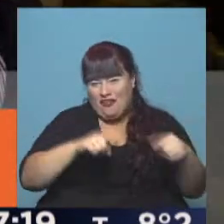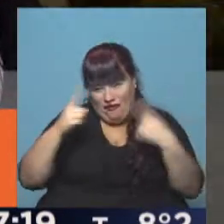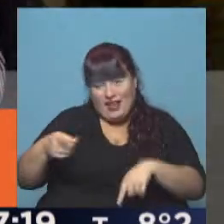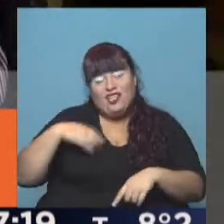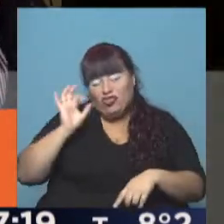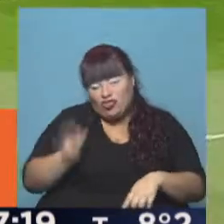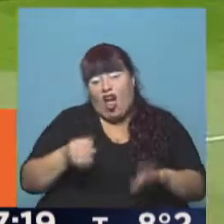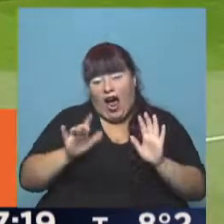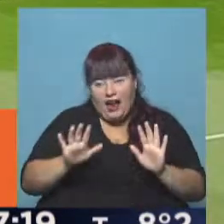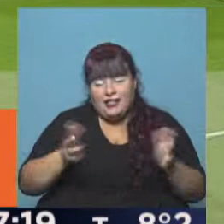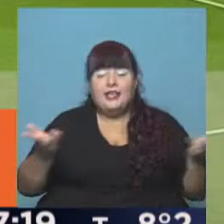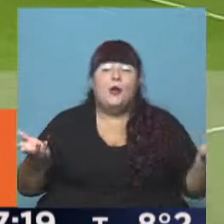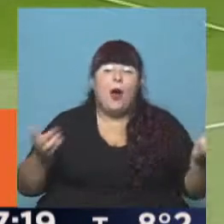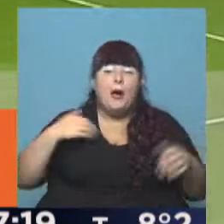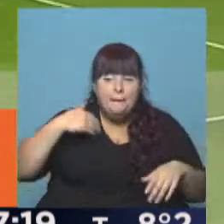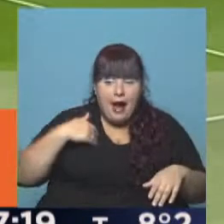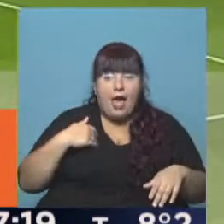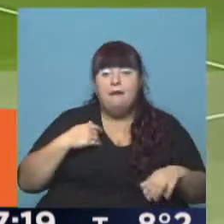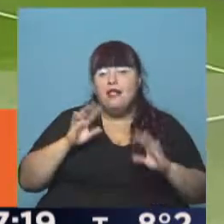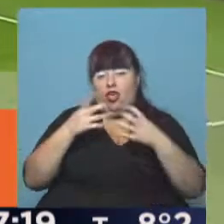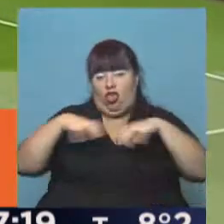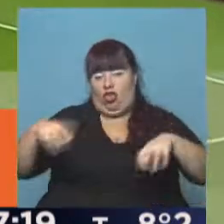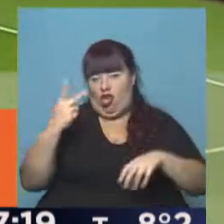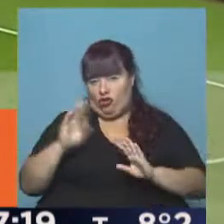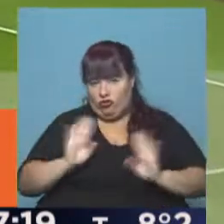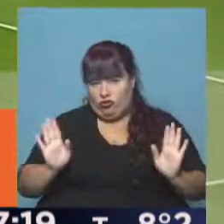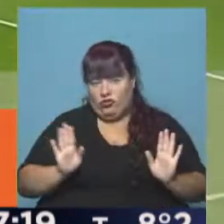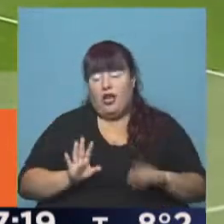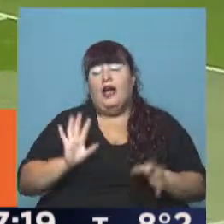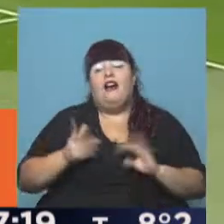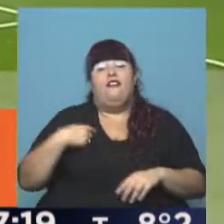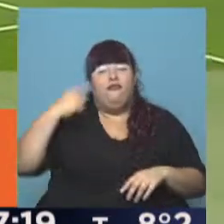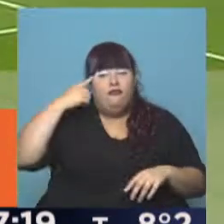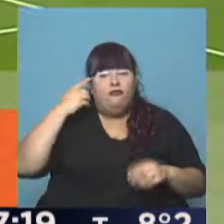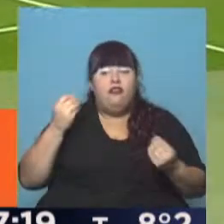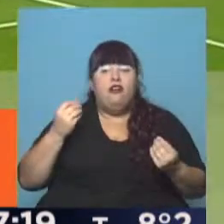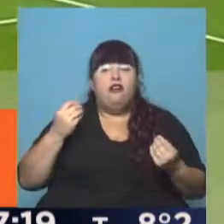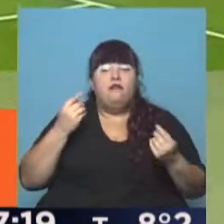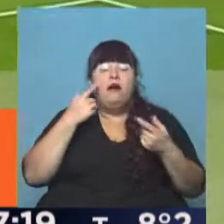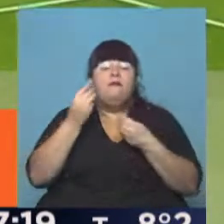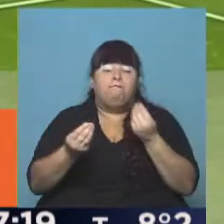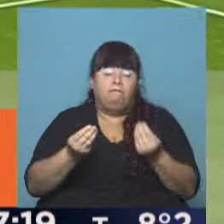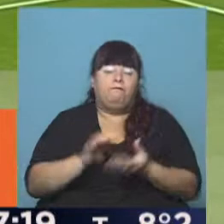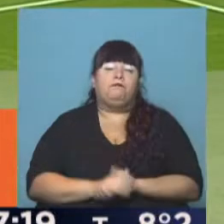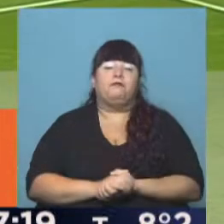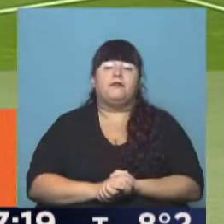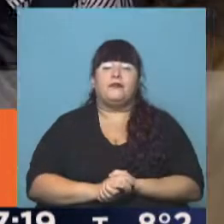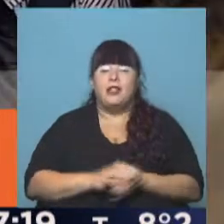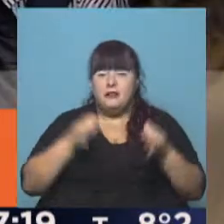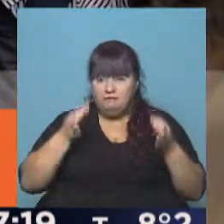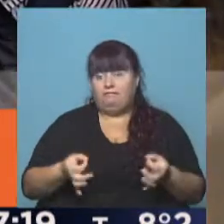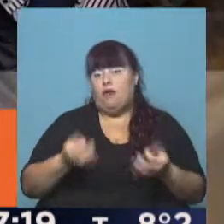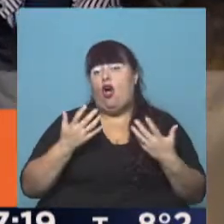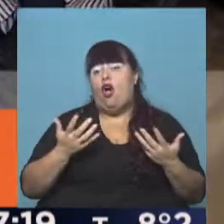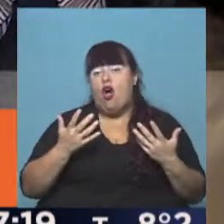que es así y para mí se divide en esas dos cosas. La idea estaba plasmada, los que realmente vieron,